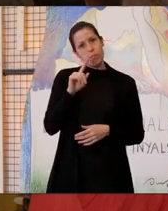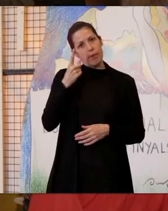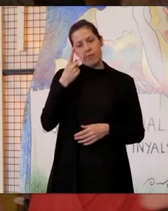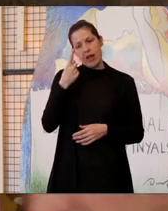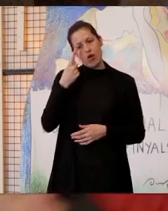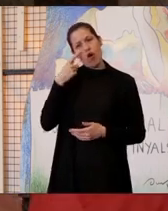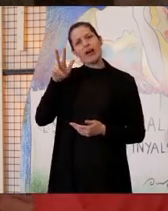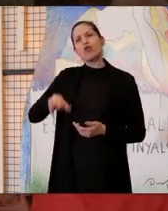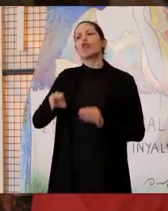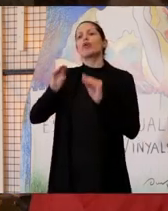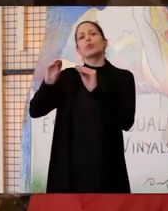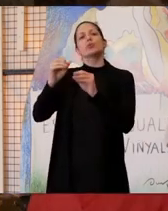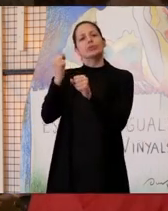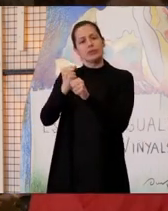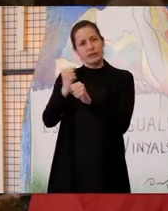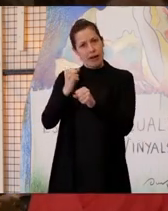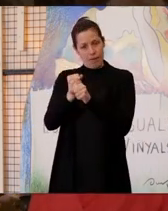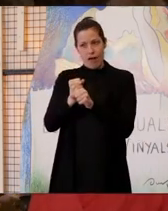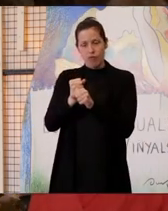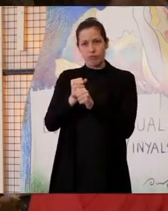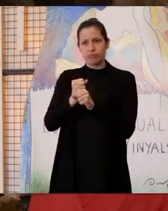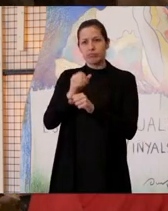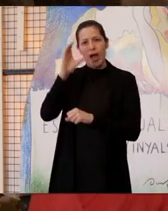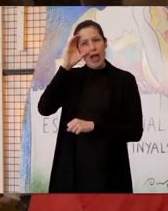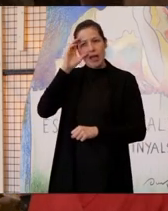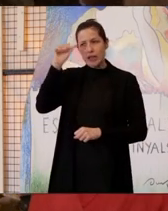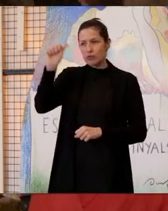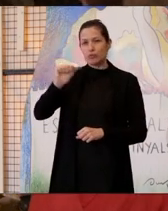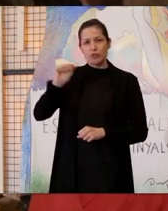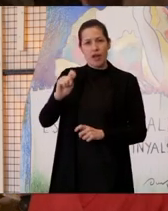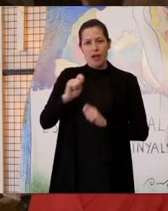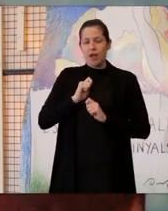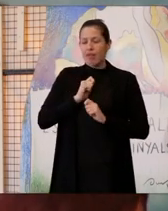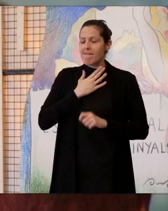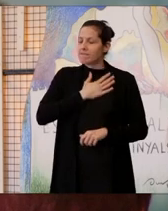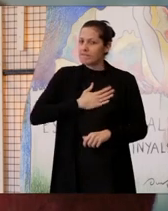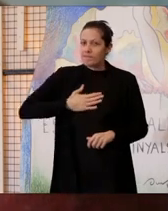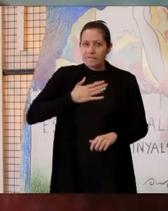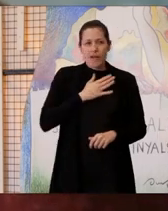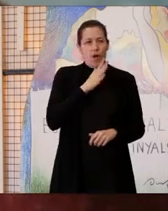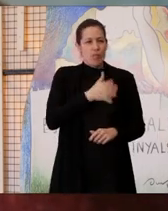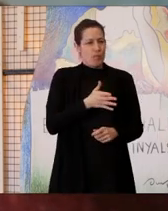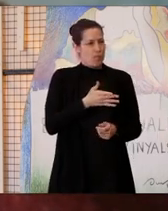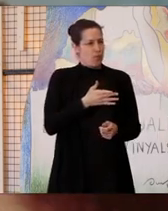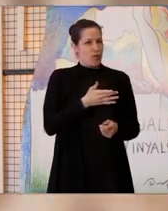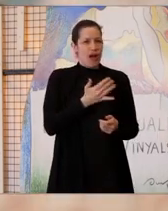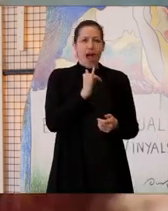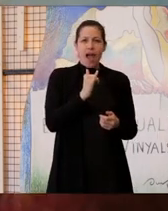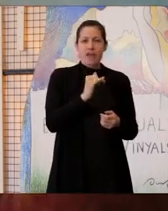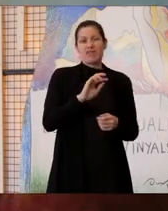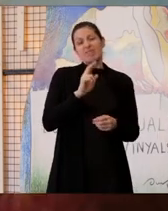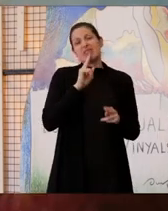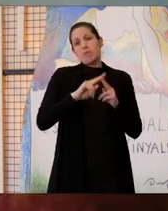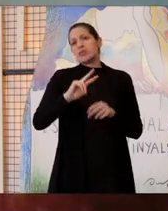labor y es un gusto escuchar personas como tú que además ponen en valor a esas segundas líneas que